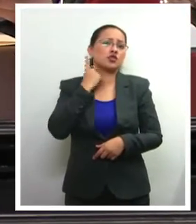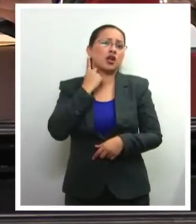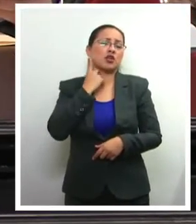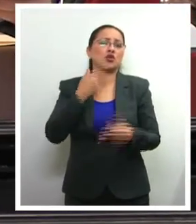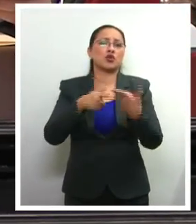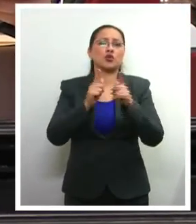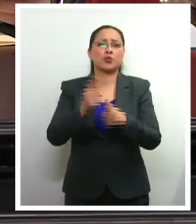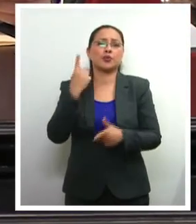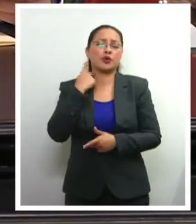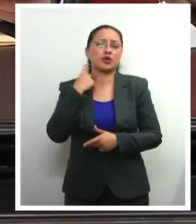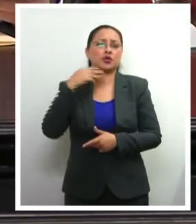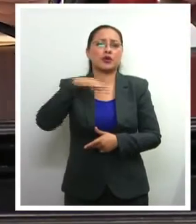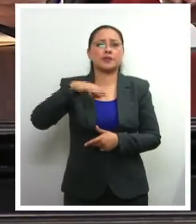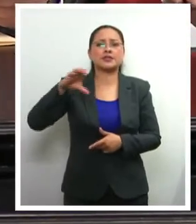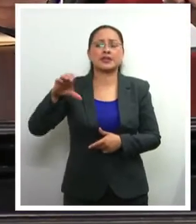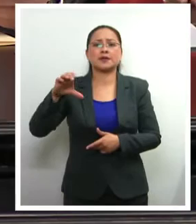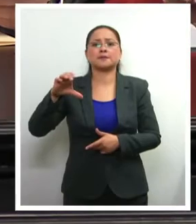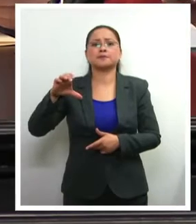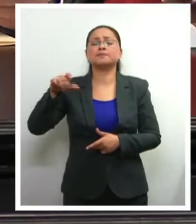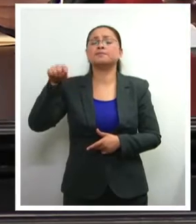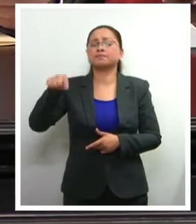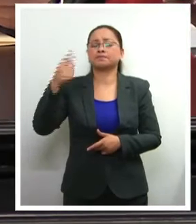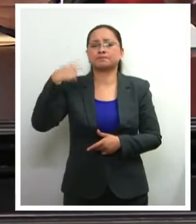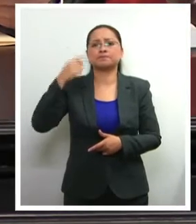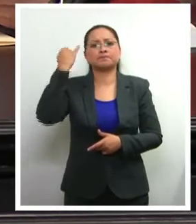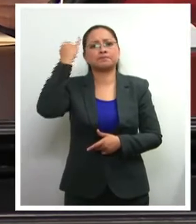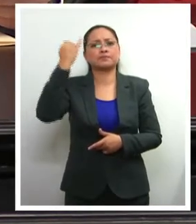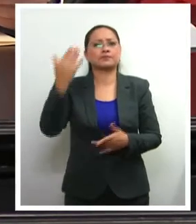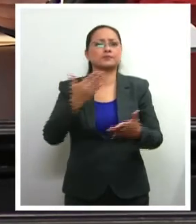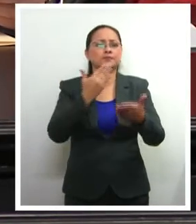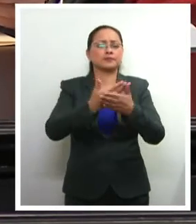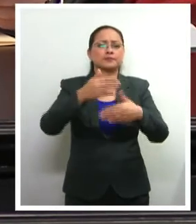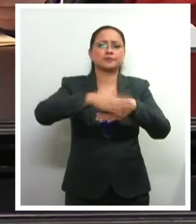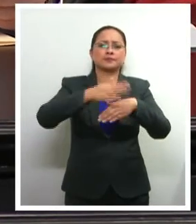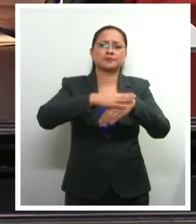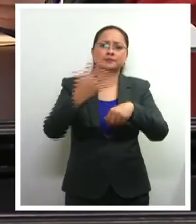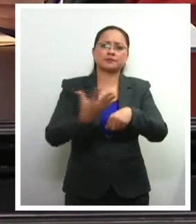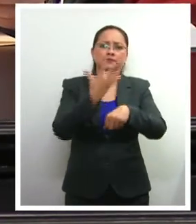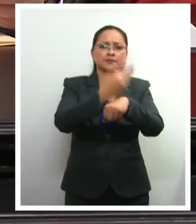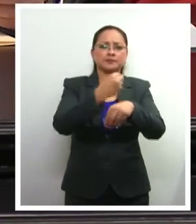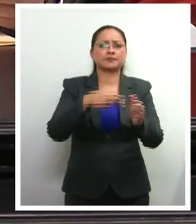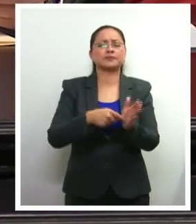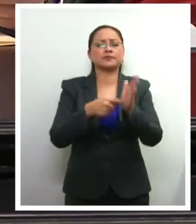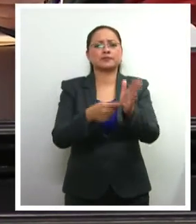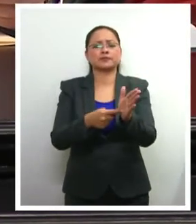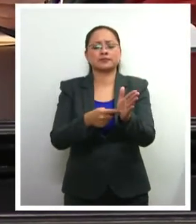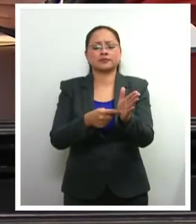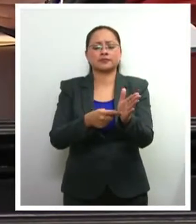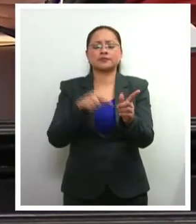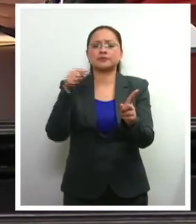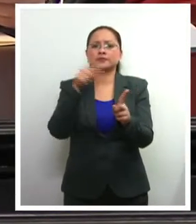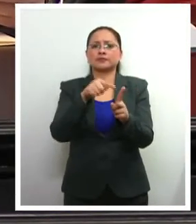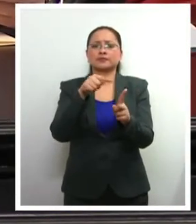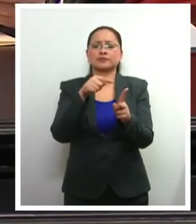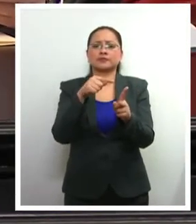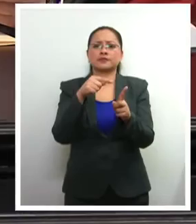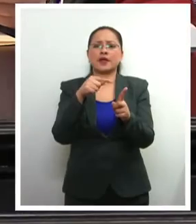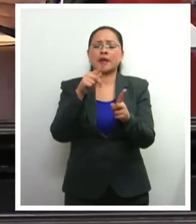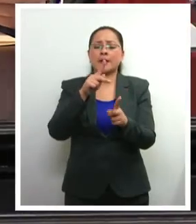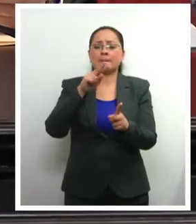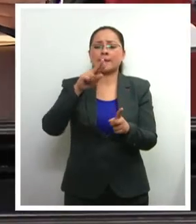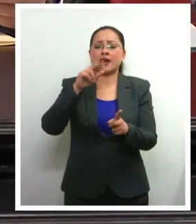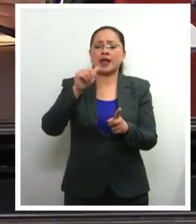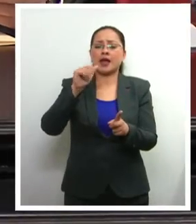Parlamentario Movimiento Ciudadano para presentar iniciativa con proyecto de decreto por el que se reforma el preámbulo,